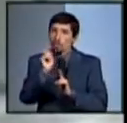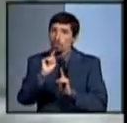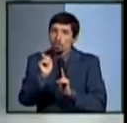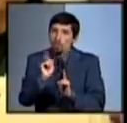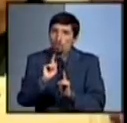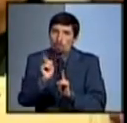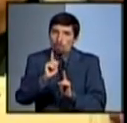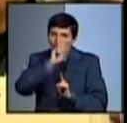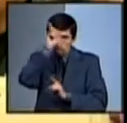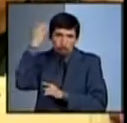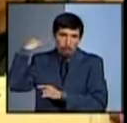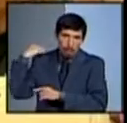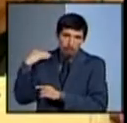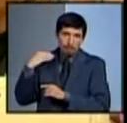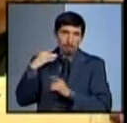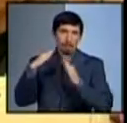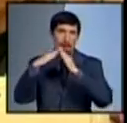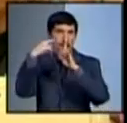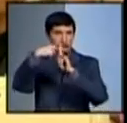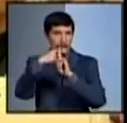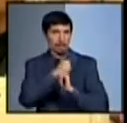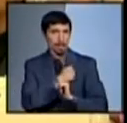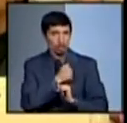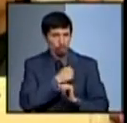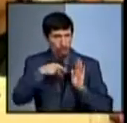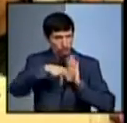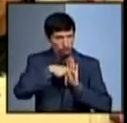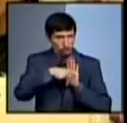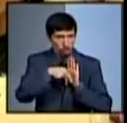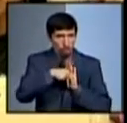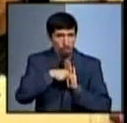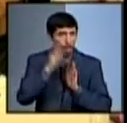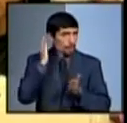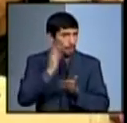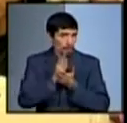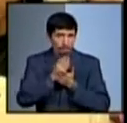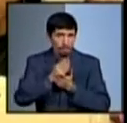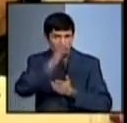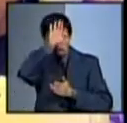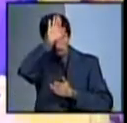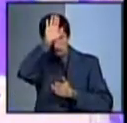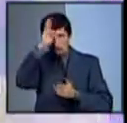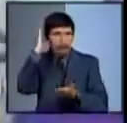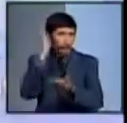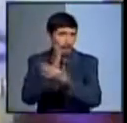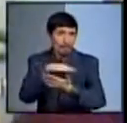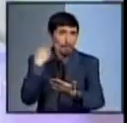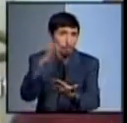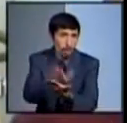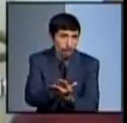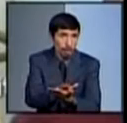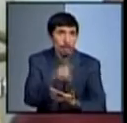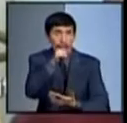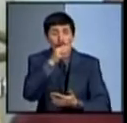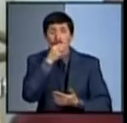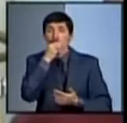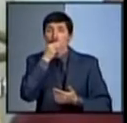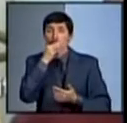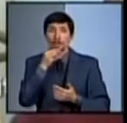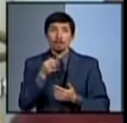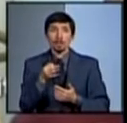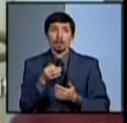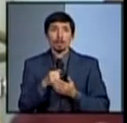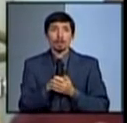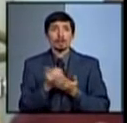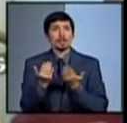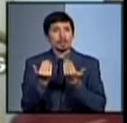la Iglesia Católica dentro de las normas que ellos tienen, porque se supone sí. que un Papa debe gobernar hasta el día que se muere. Vigor quidam